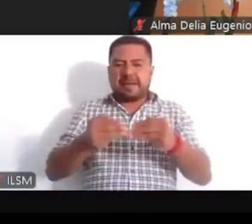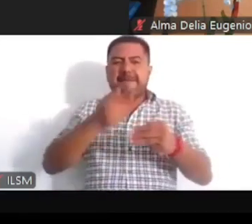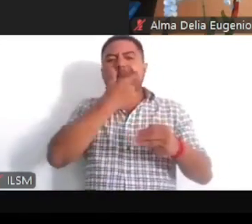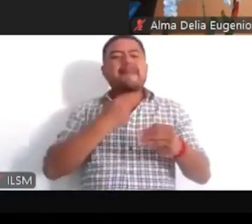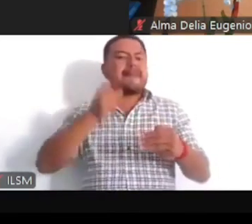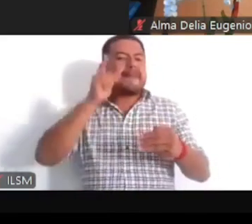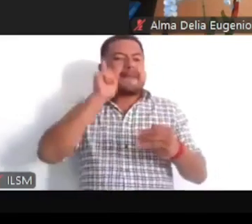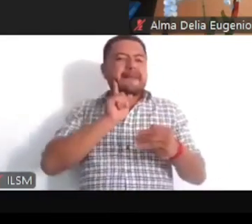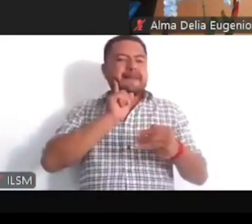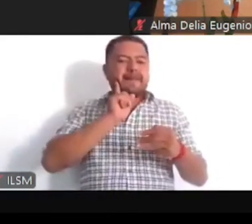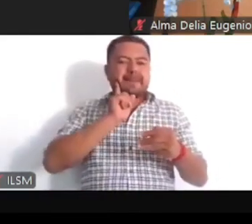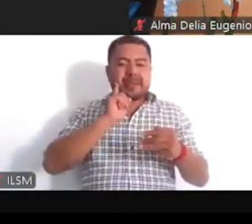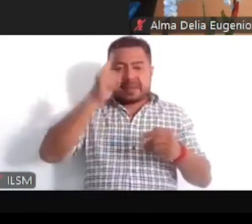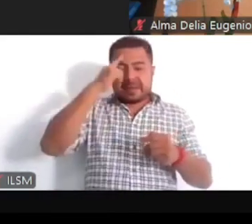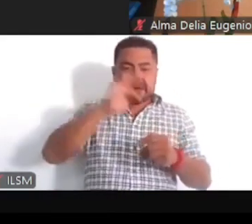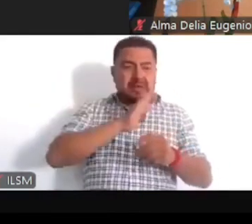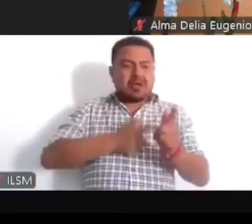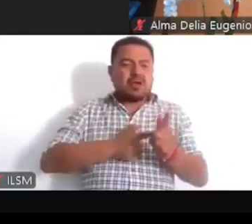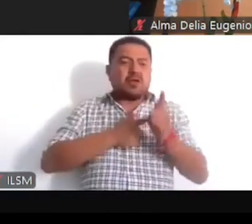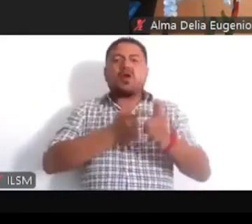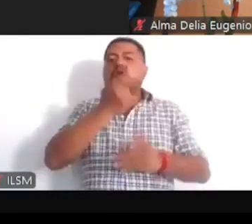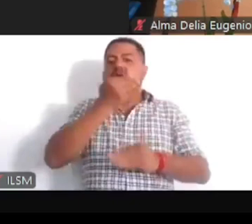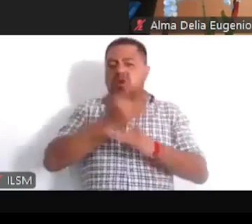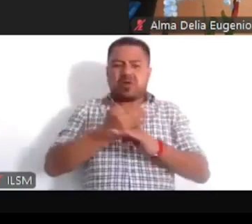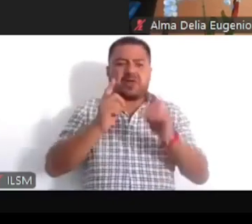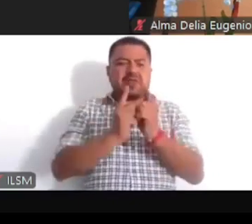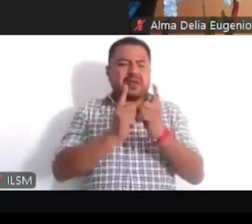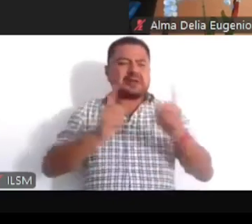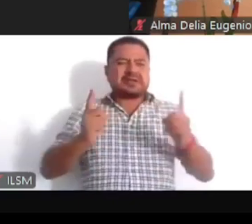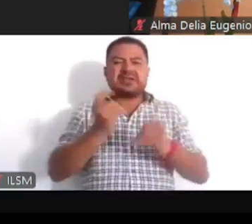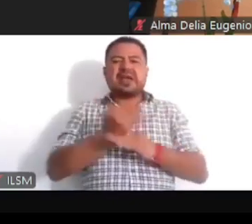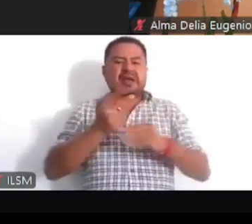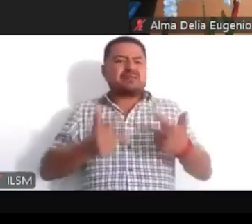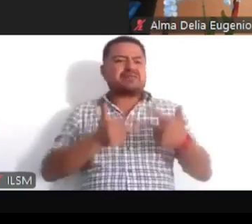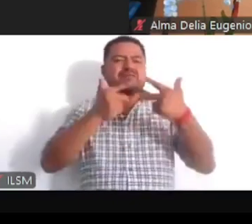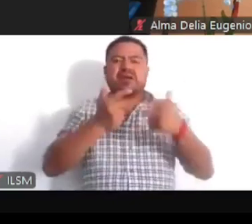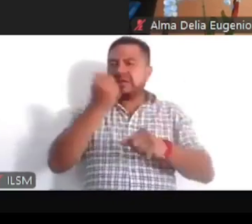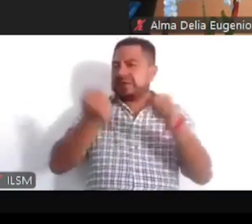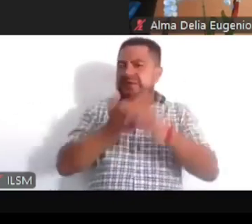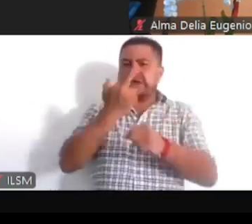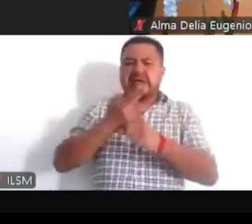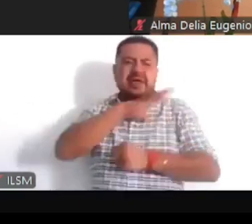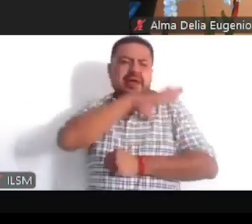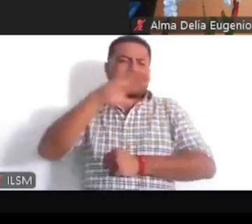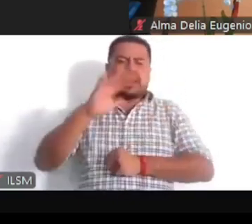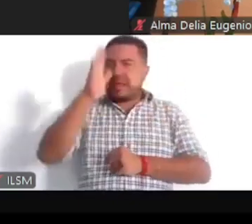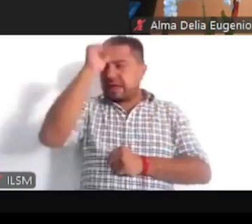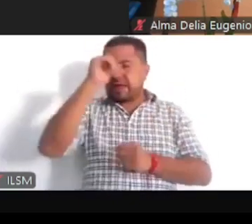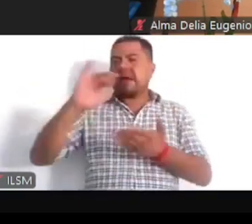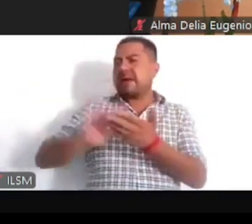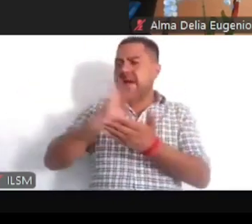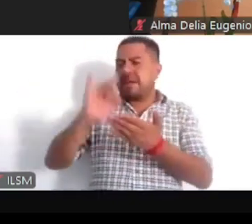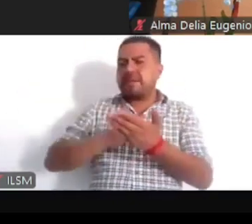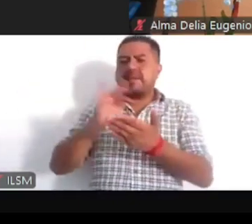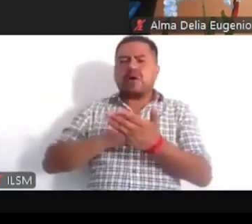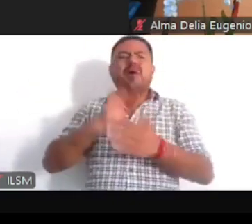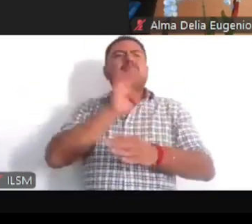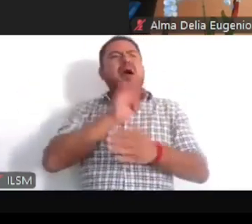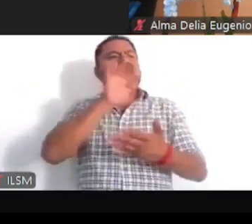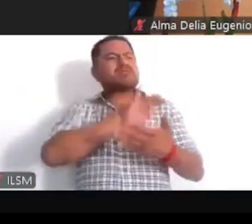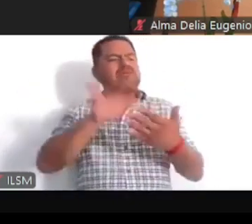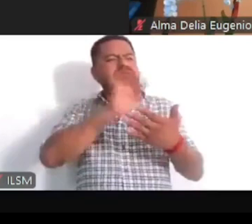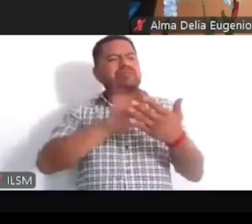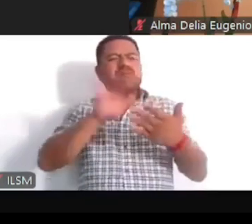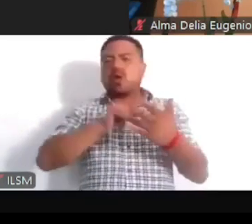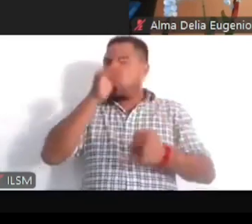magistrado para continuar con el desarrollo de esta sesión Solicito al secretario general de acuerdo su apoyo para dar la cuenta en relación